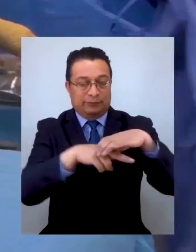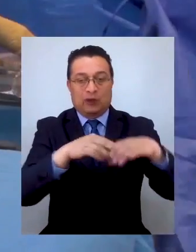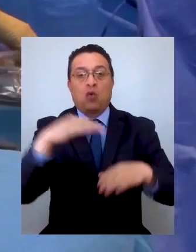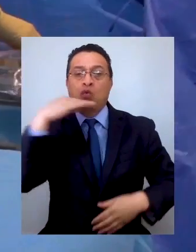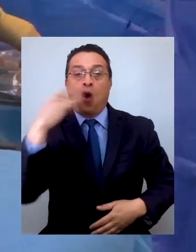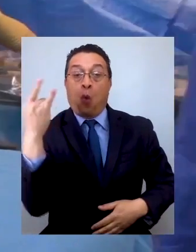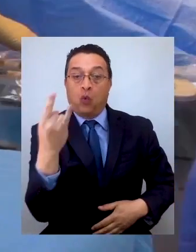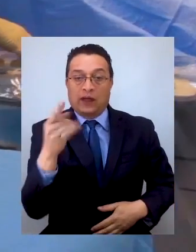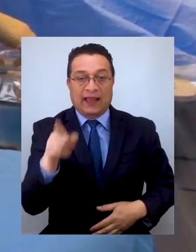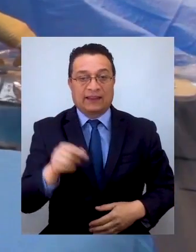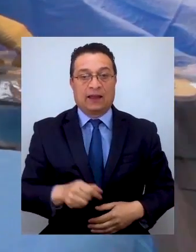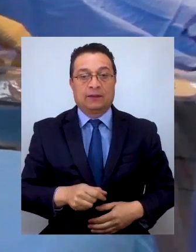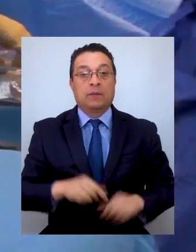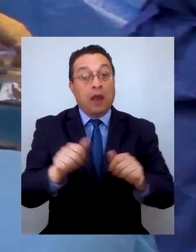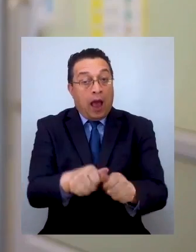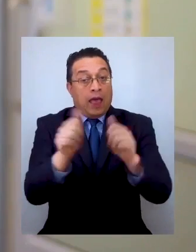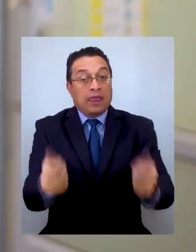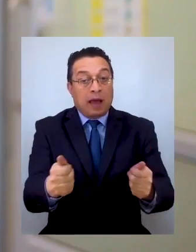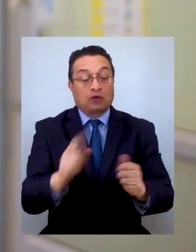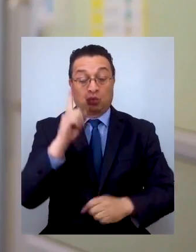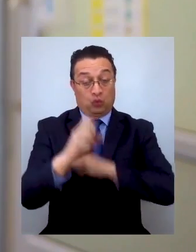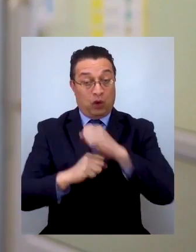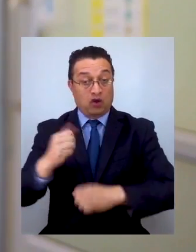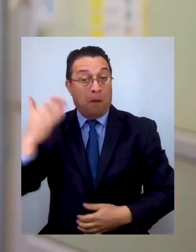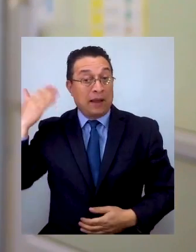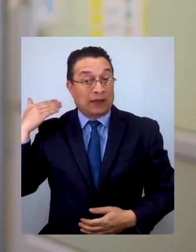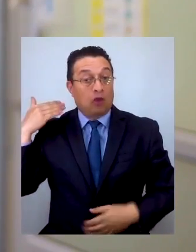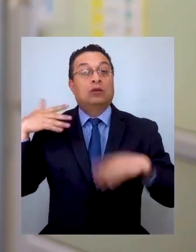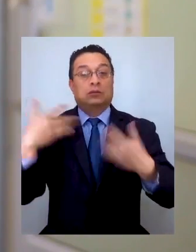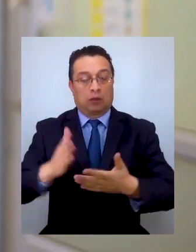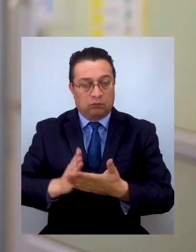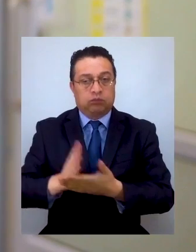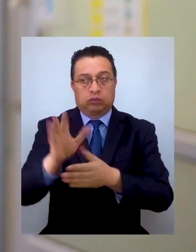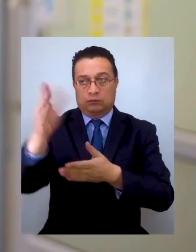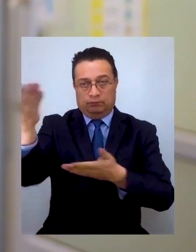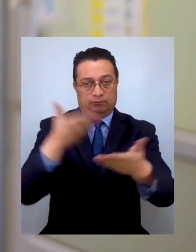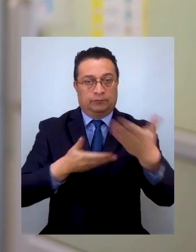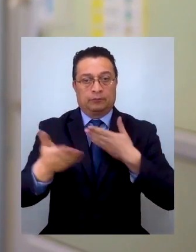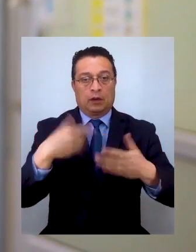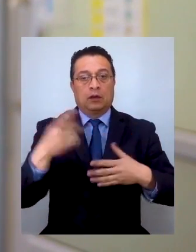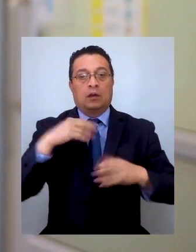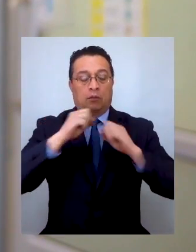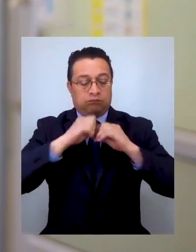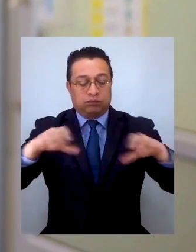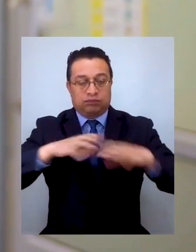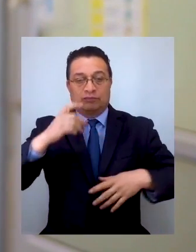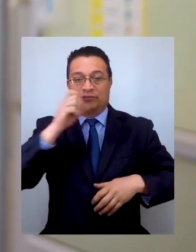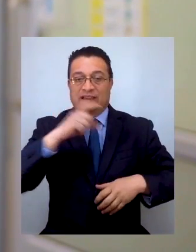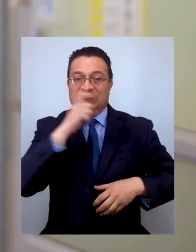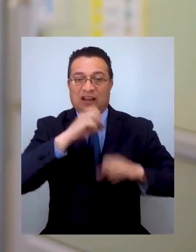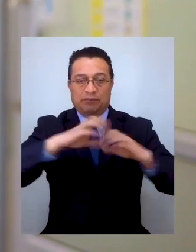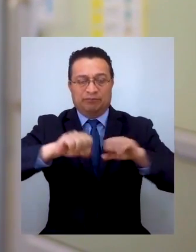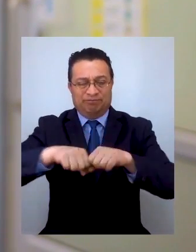neuroradiología intervencional de urgencia. Además, durante el año pasado se comenzó a recibir pacientes con hemorragia